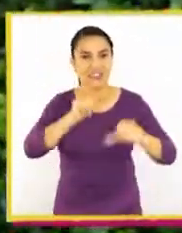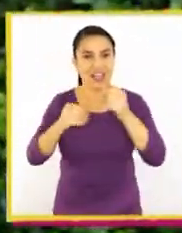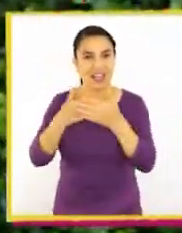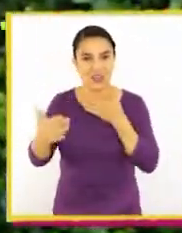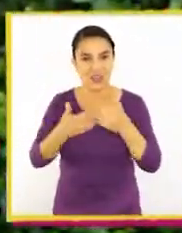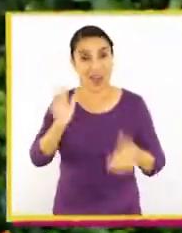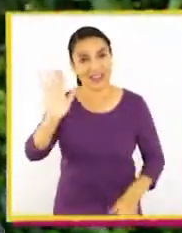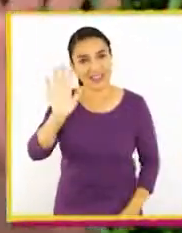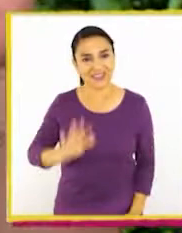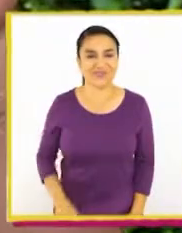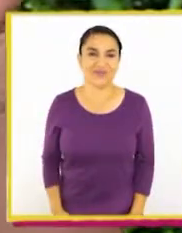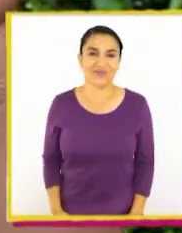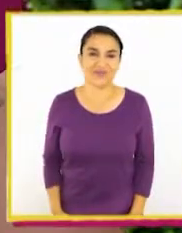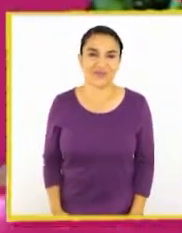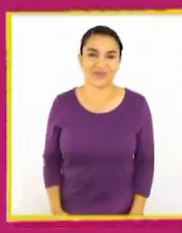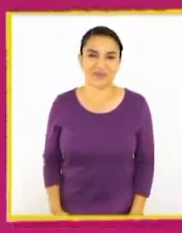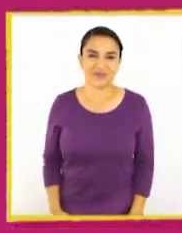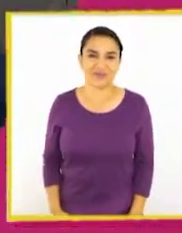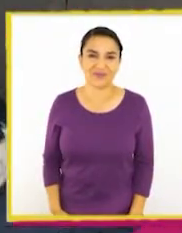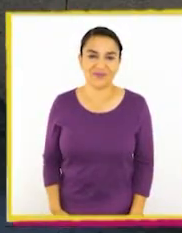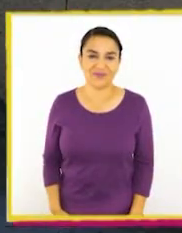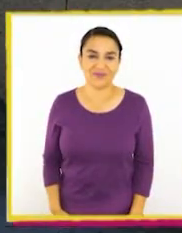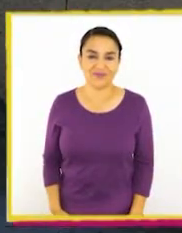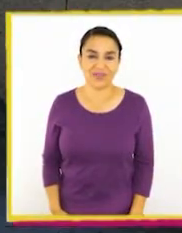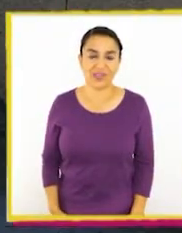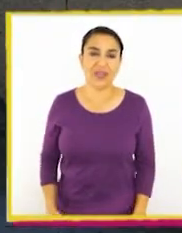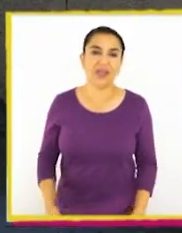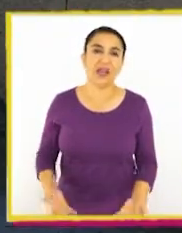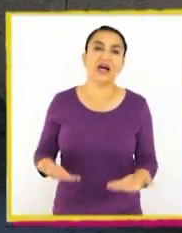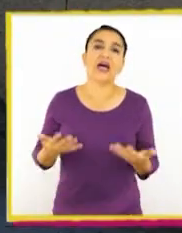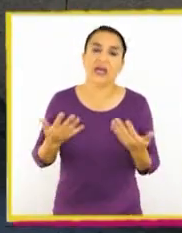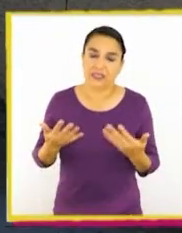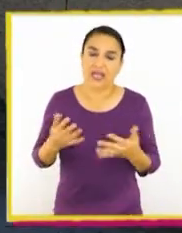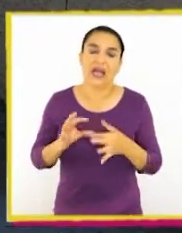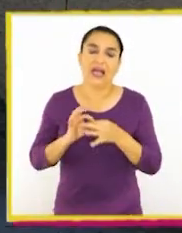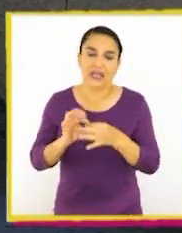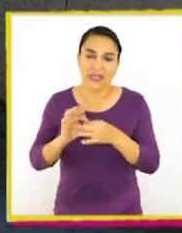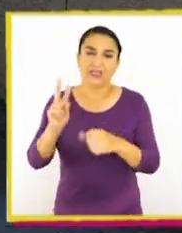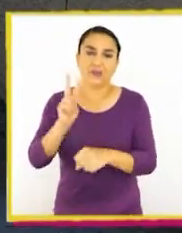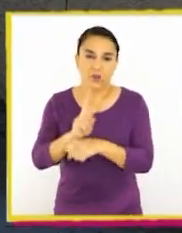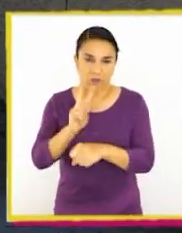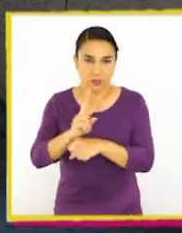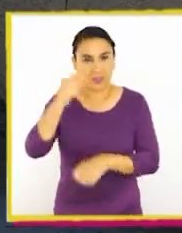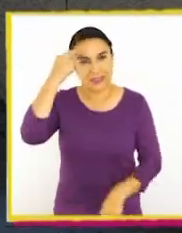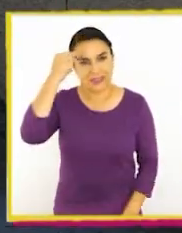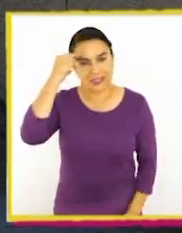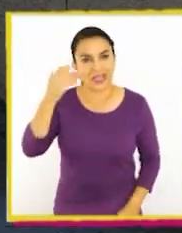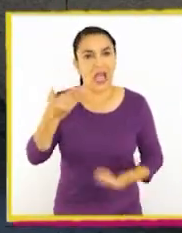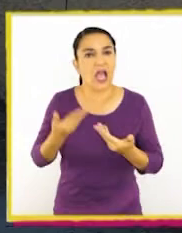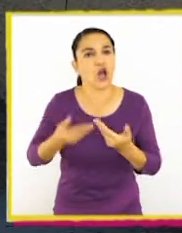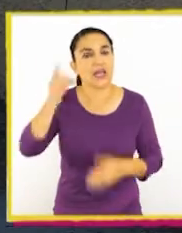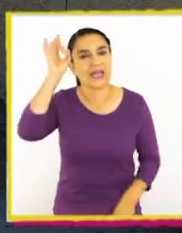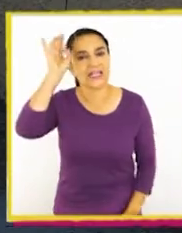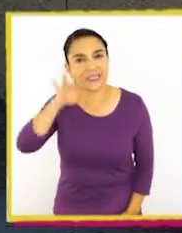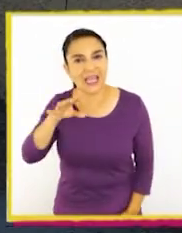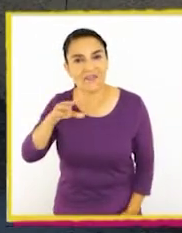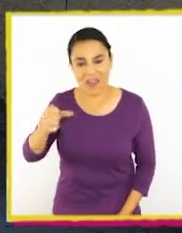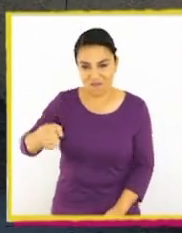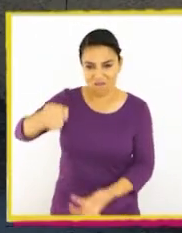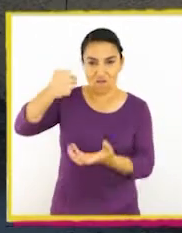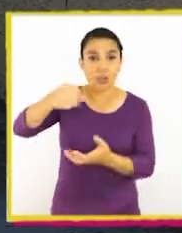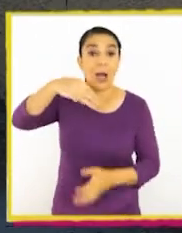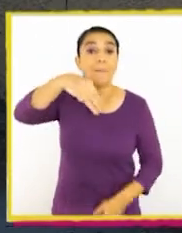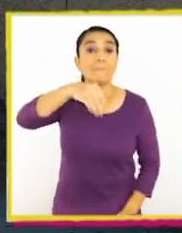de Ciencias Naturales. ¡Chao! Ay, muchas gracias, profesor César. Ahora sabemos que la